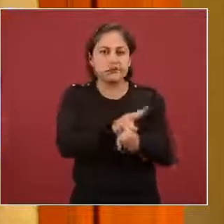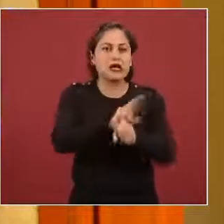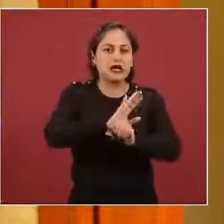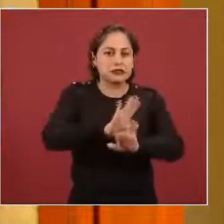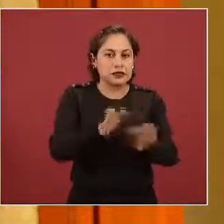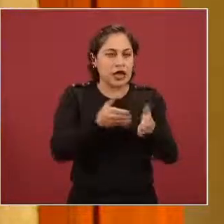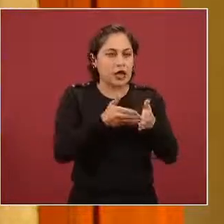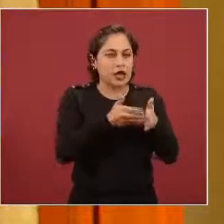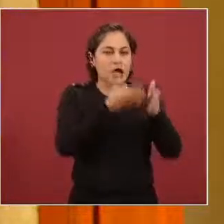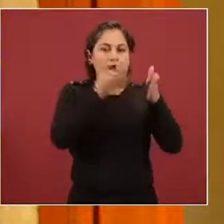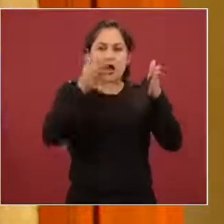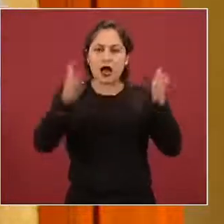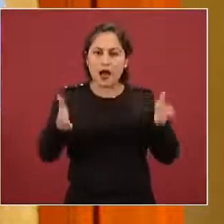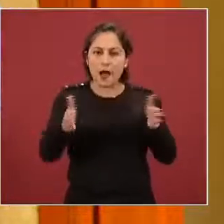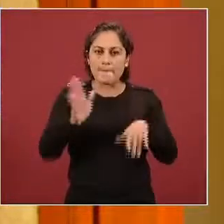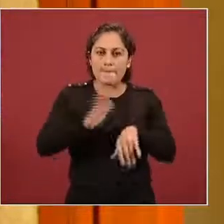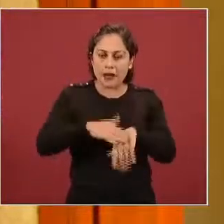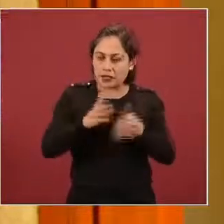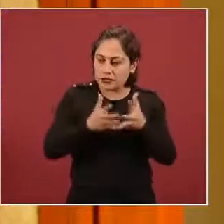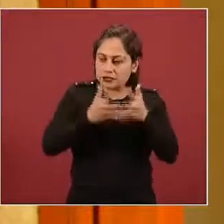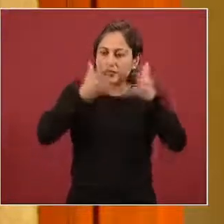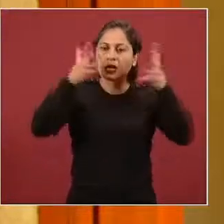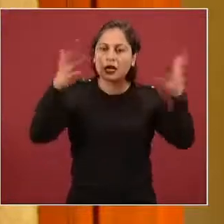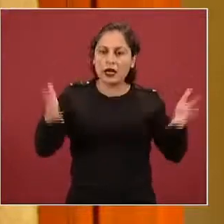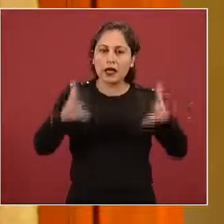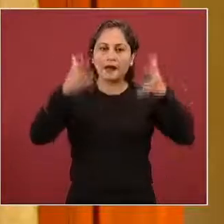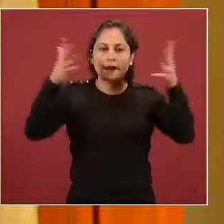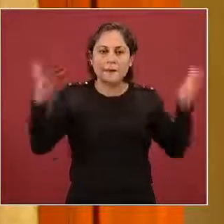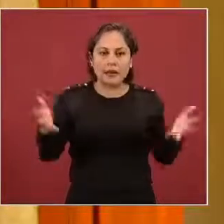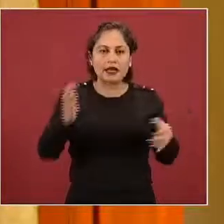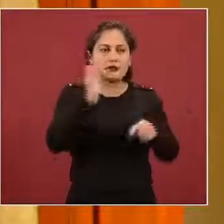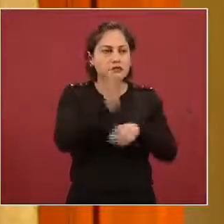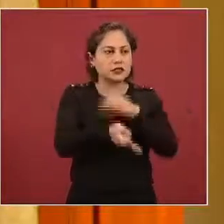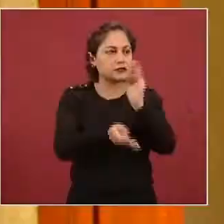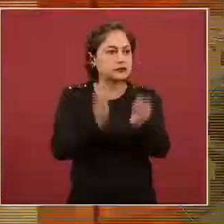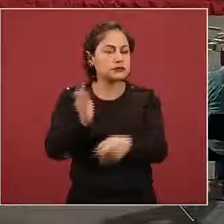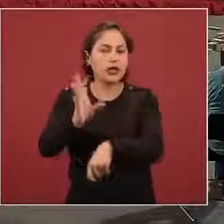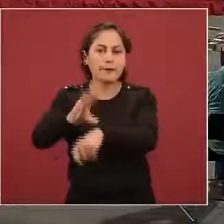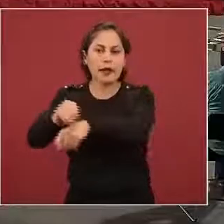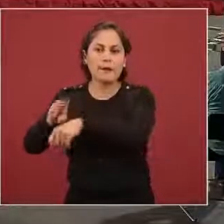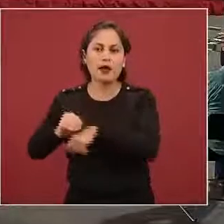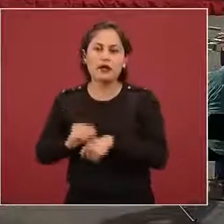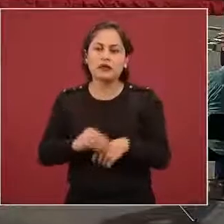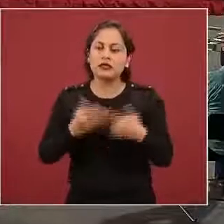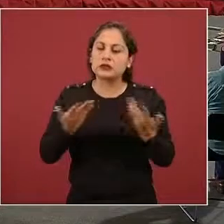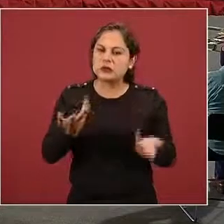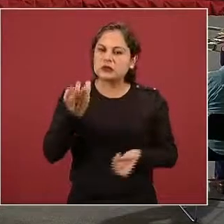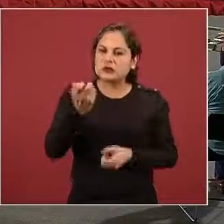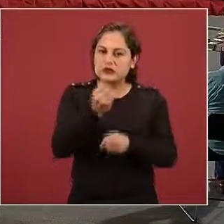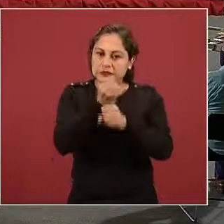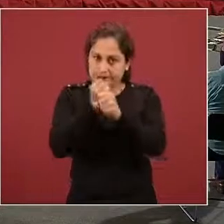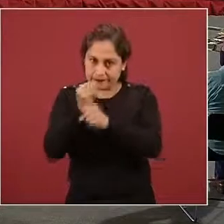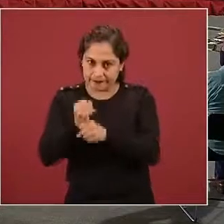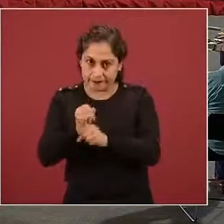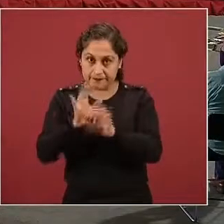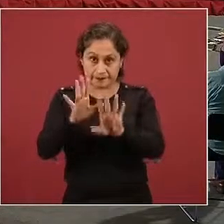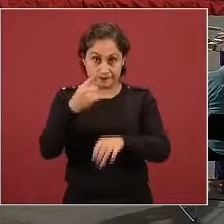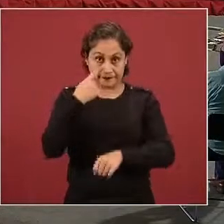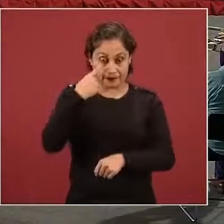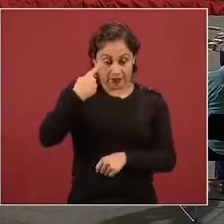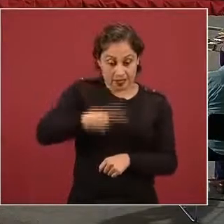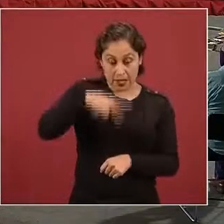ampliar esta movilidad y en qué momento es prudente restringirla. En México seleccionamos un